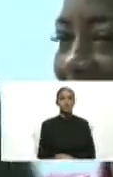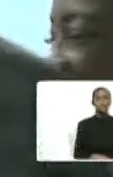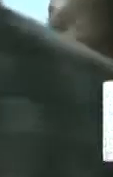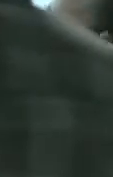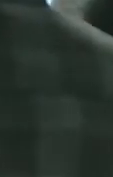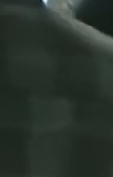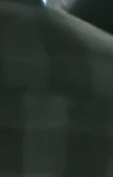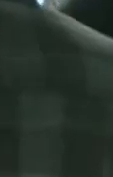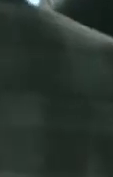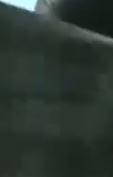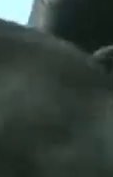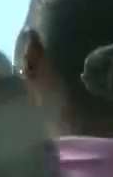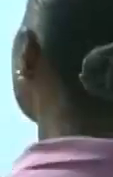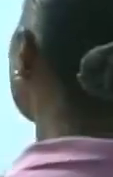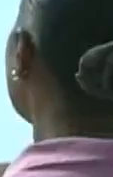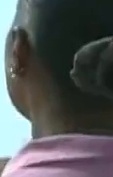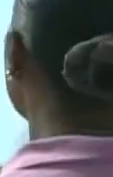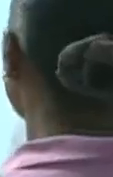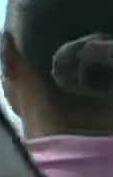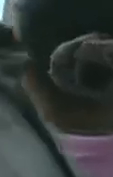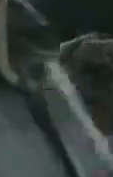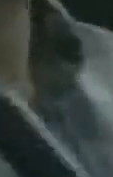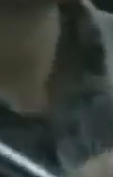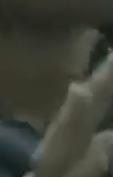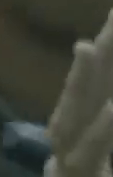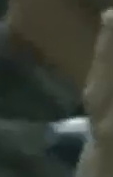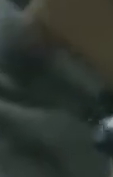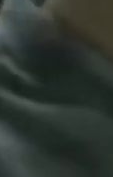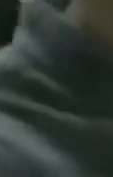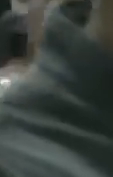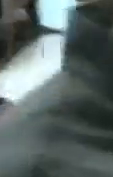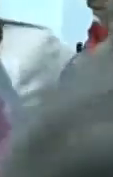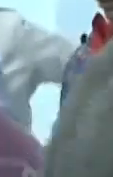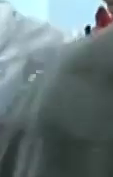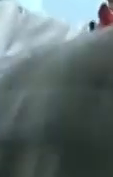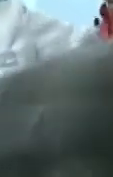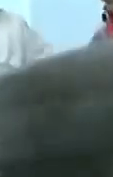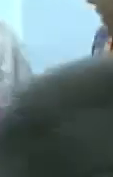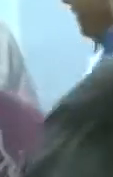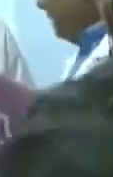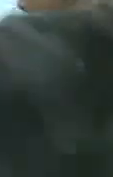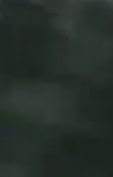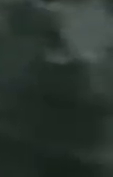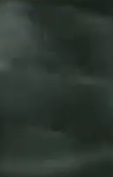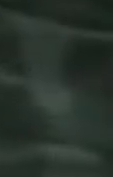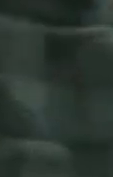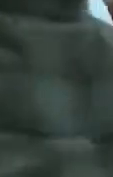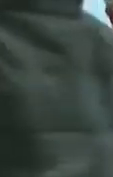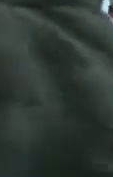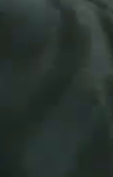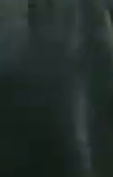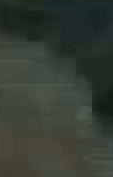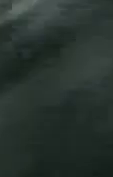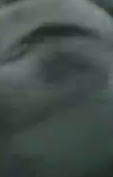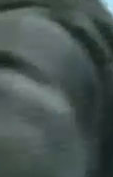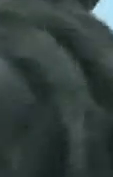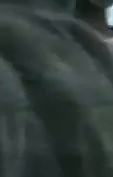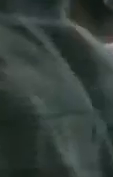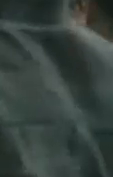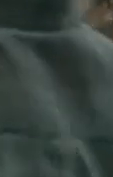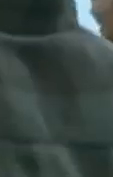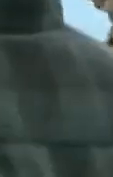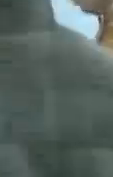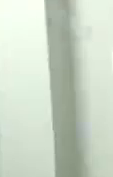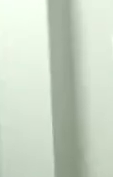Así culmina esta jornada de trabajo del presidente Nicolás Maduro. El jefe de Estado ha inaugurado el Centro Materno Infantil Ciudad de Barcelona, una nueva y